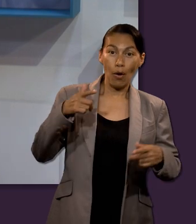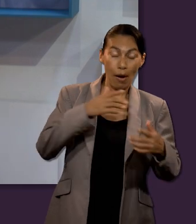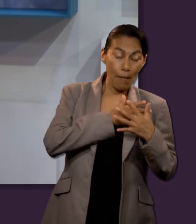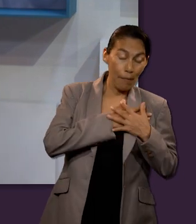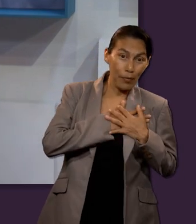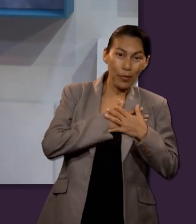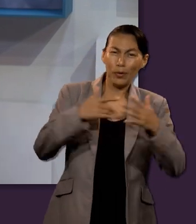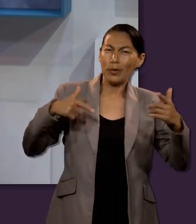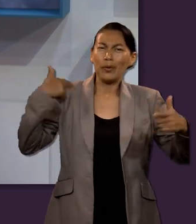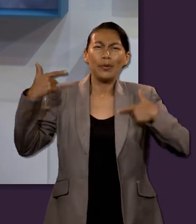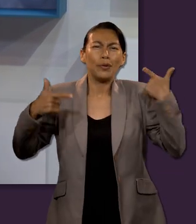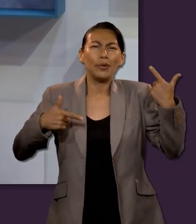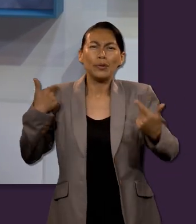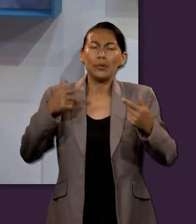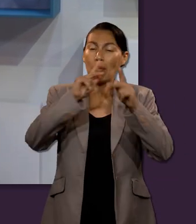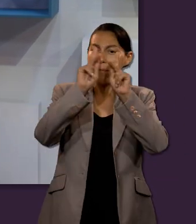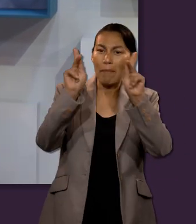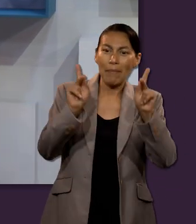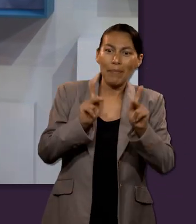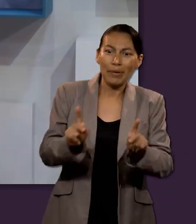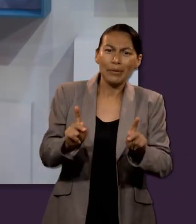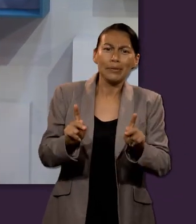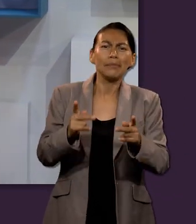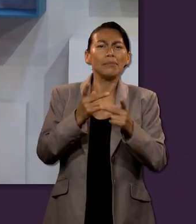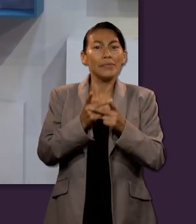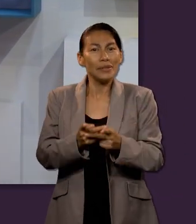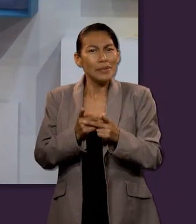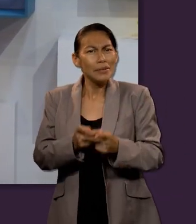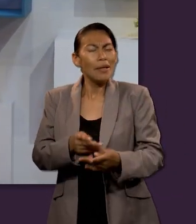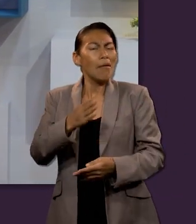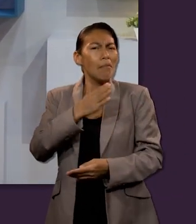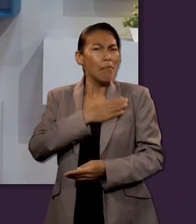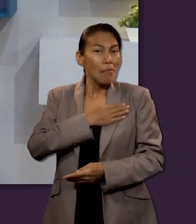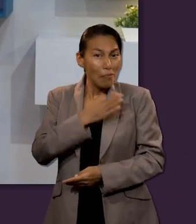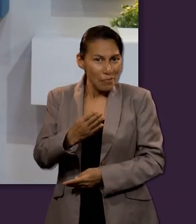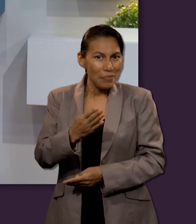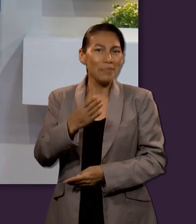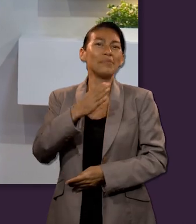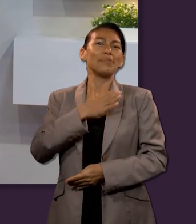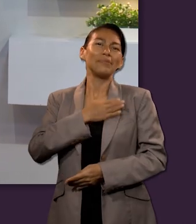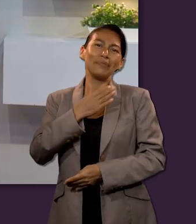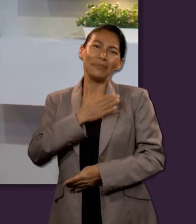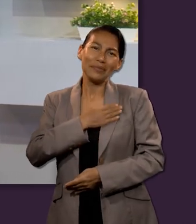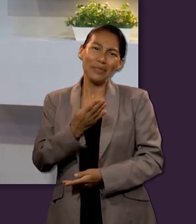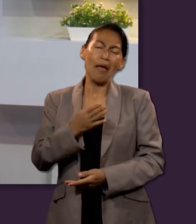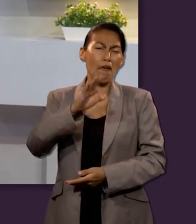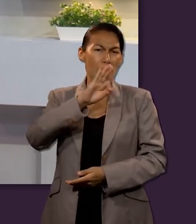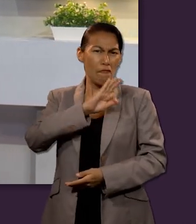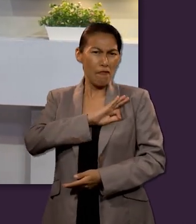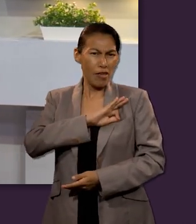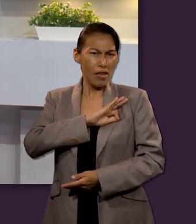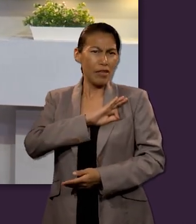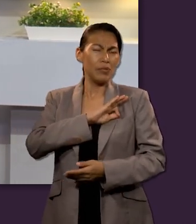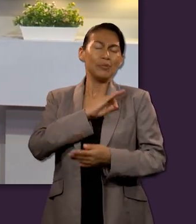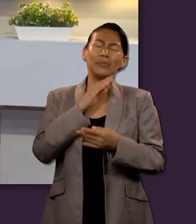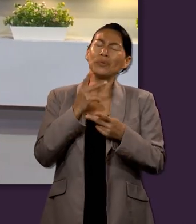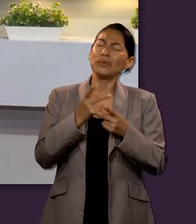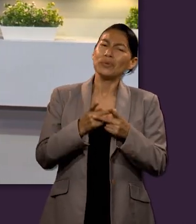pero el fruto del espíritu es amor gozo paz paciencia benignidad